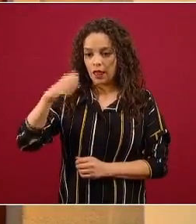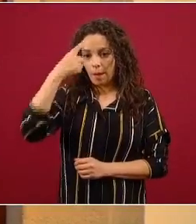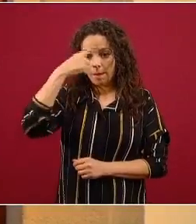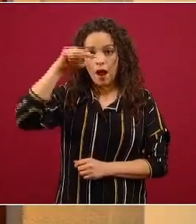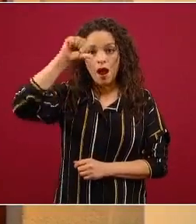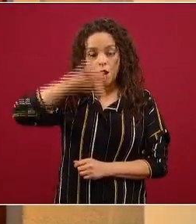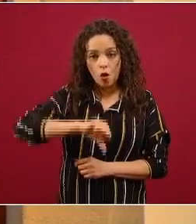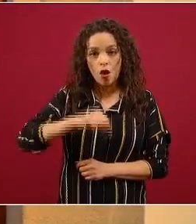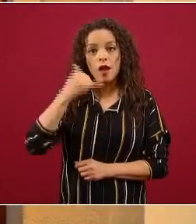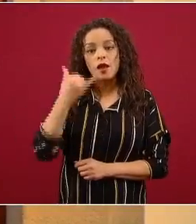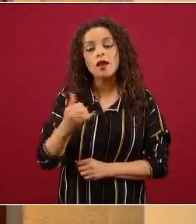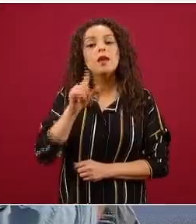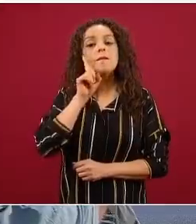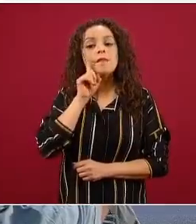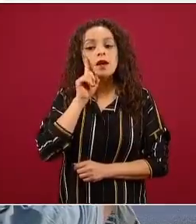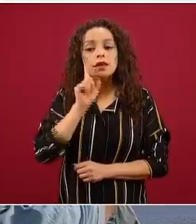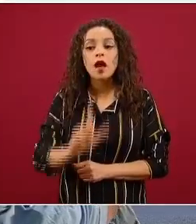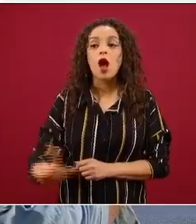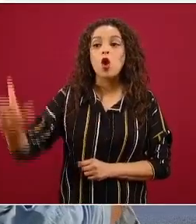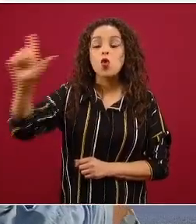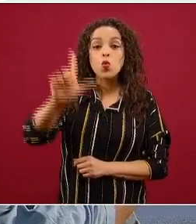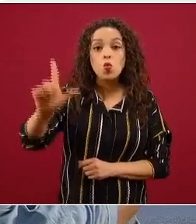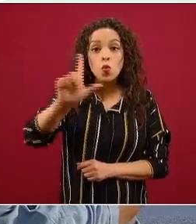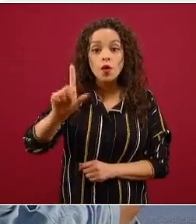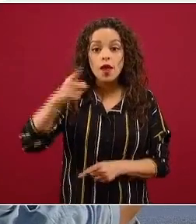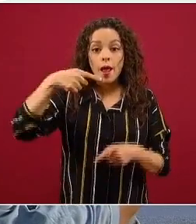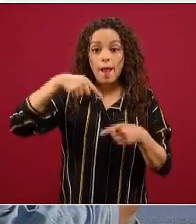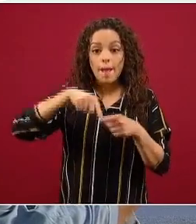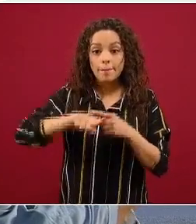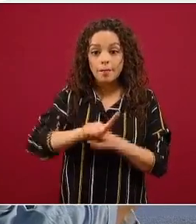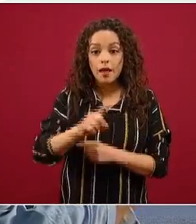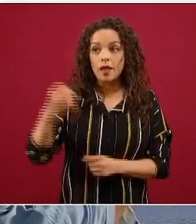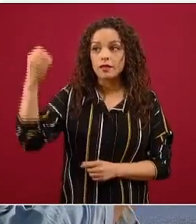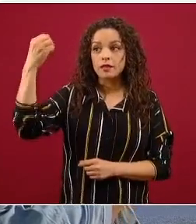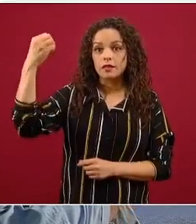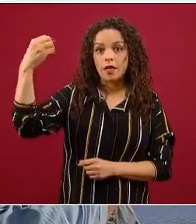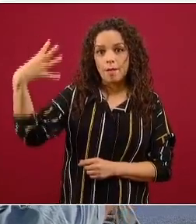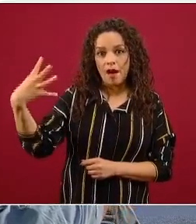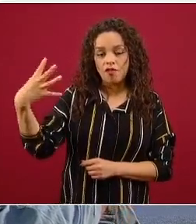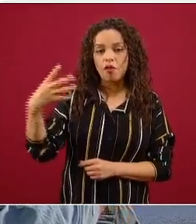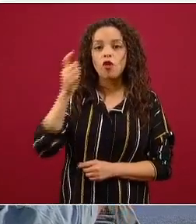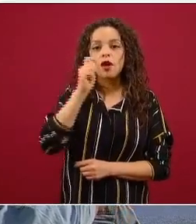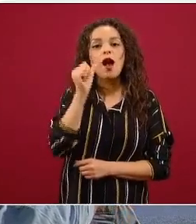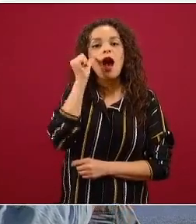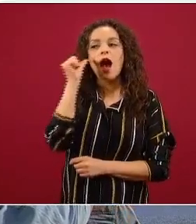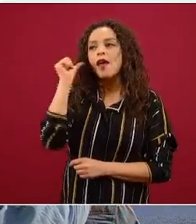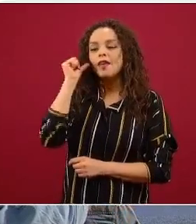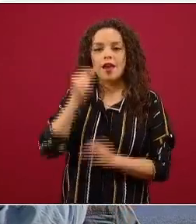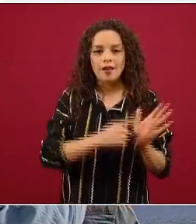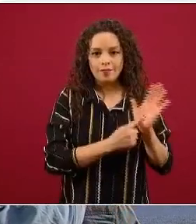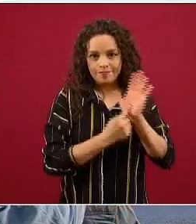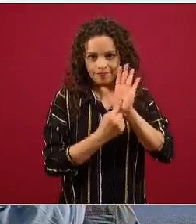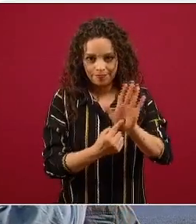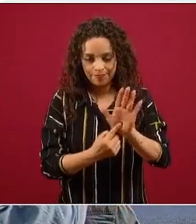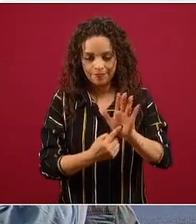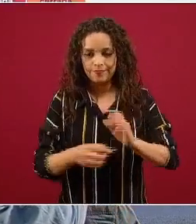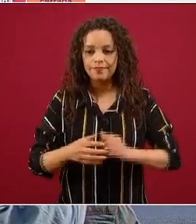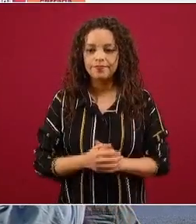A partir del lunes entrará en vigencia el semáforo presentado el día de ayer. Si vemos las